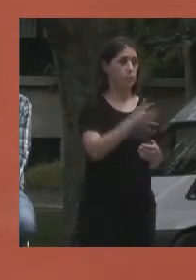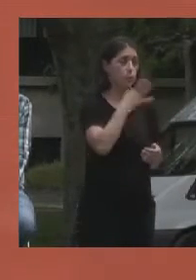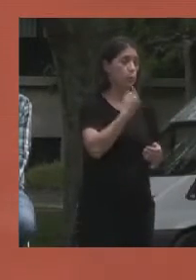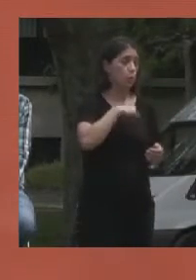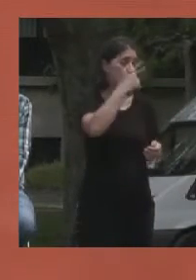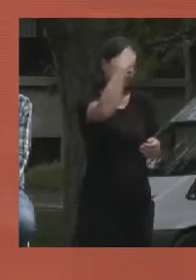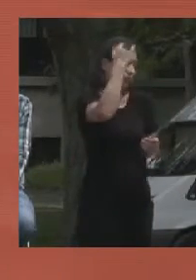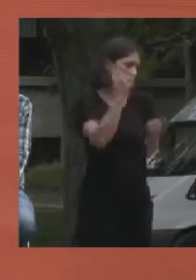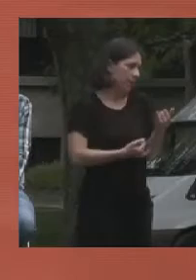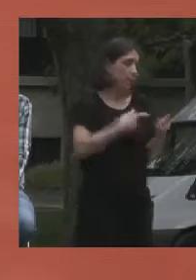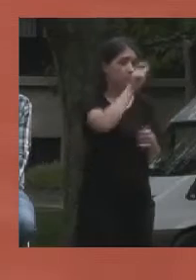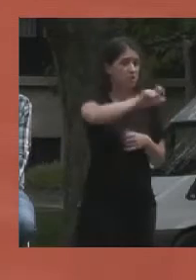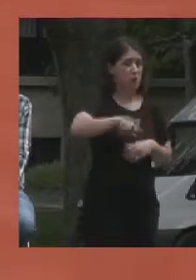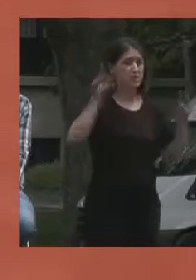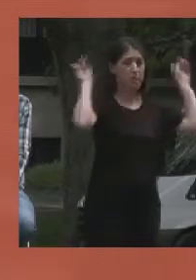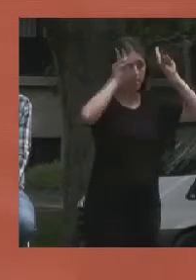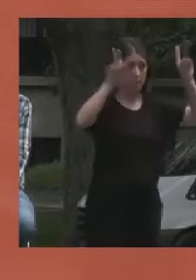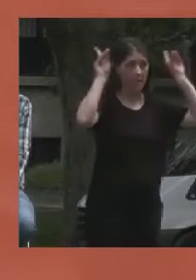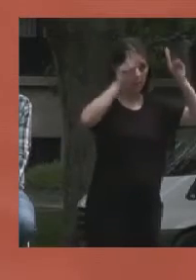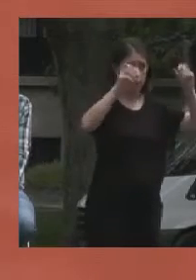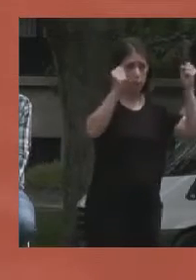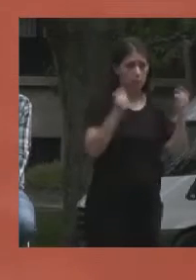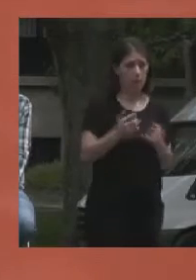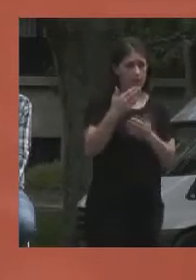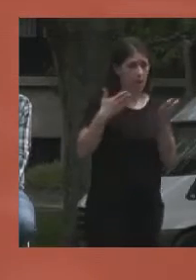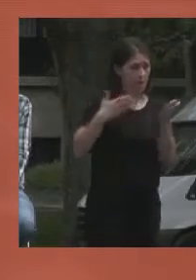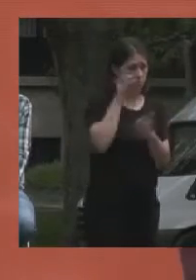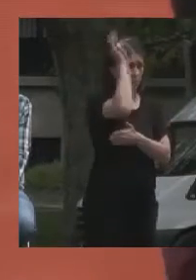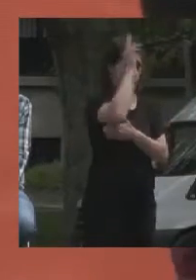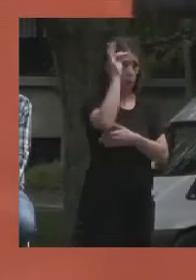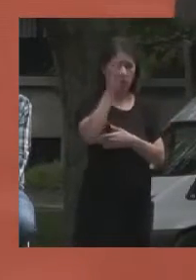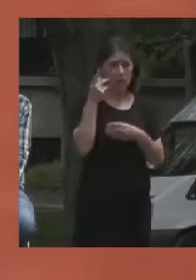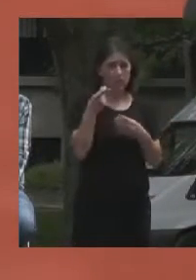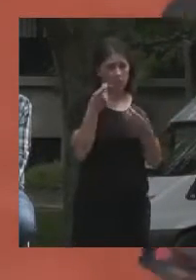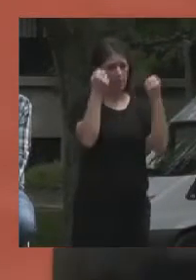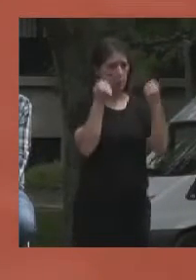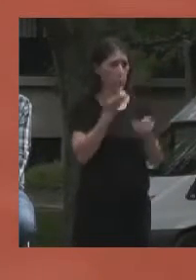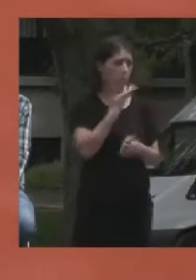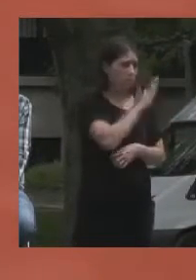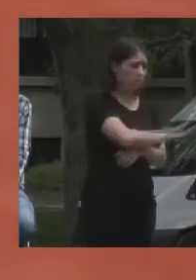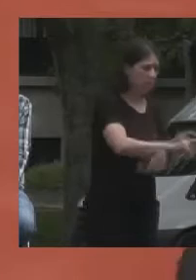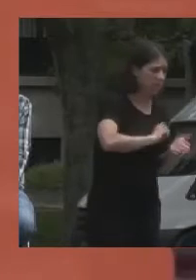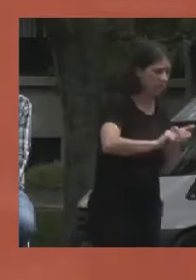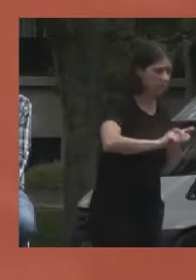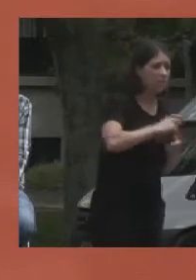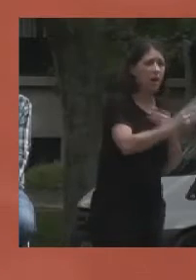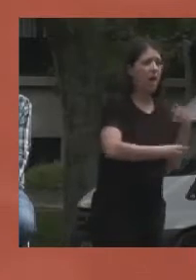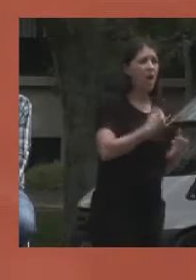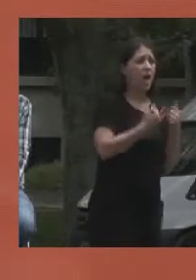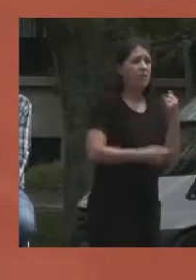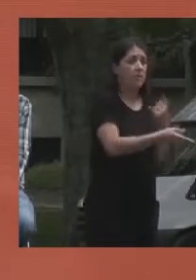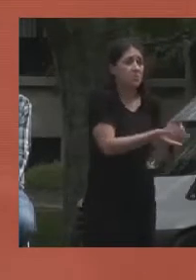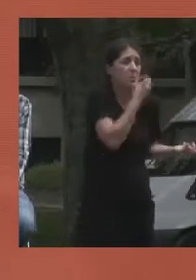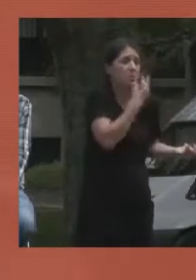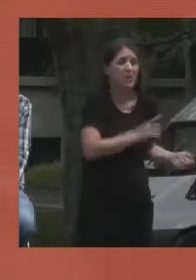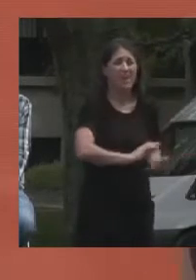sabemos que os pedagogos, xa as correntes pedagóxicas saben que os deberes para os nenos pequerrechiños non fan